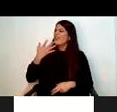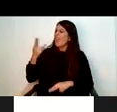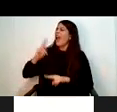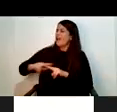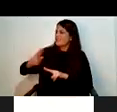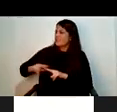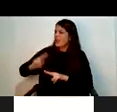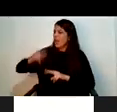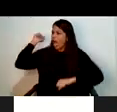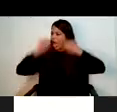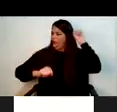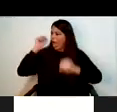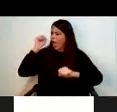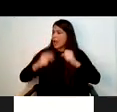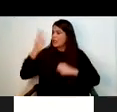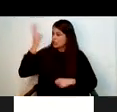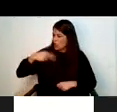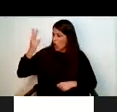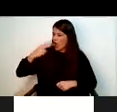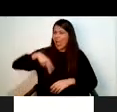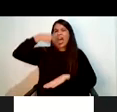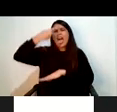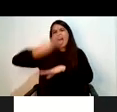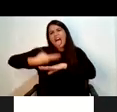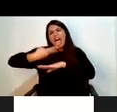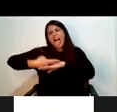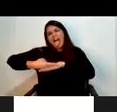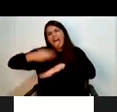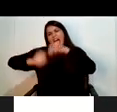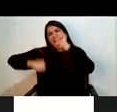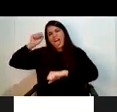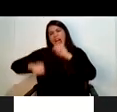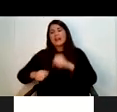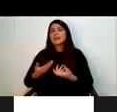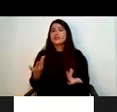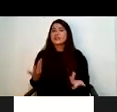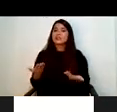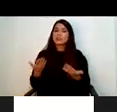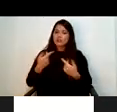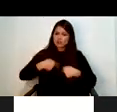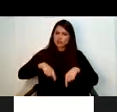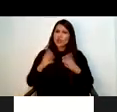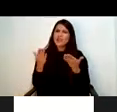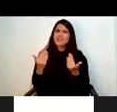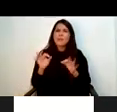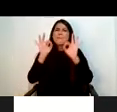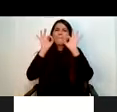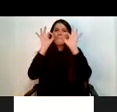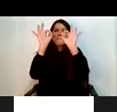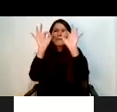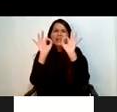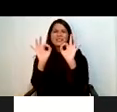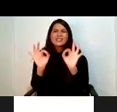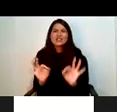pataleta? Llora y se tira al suelo. Entonces necesitamos ser lo más precisos